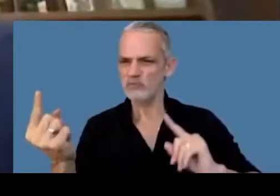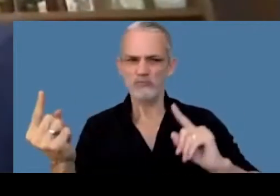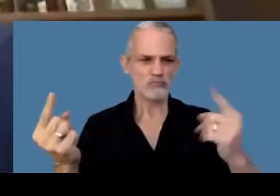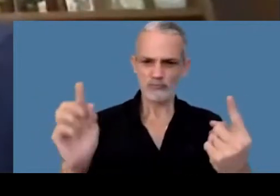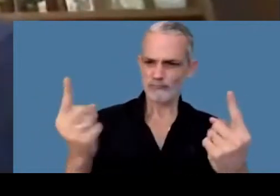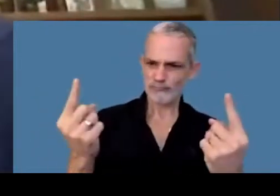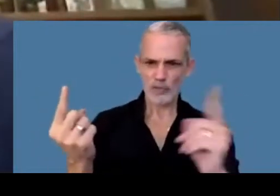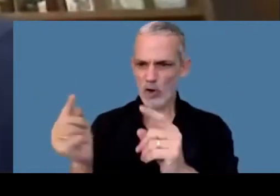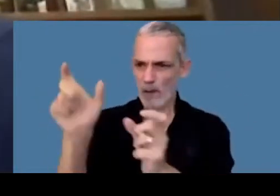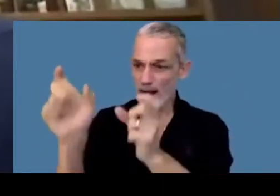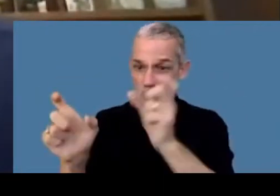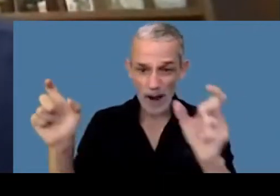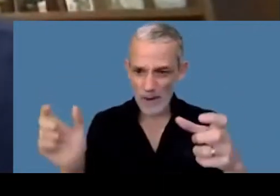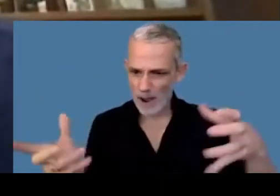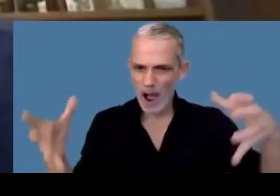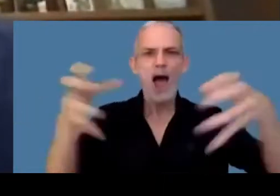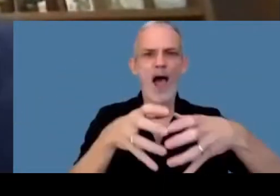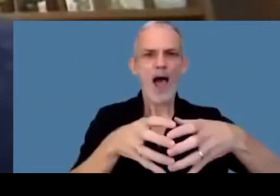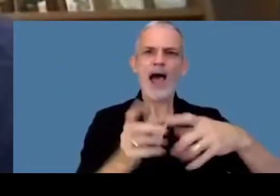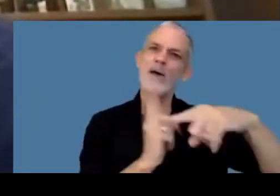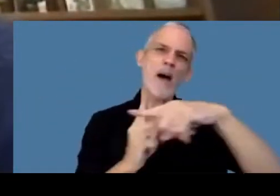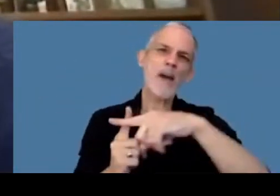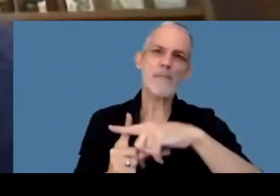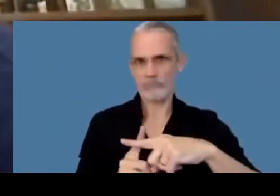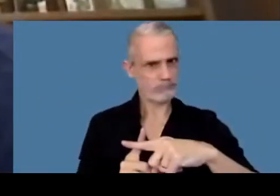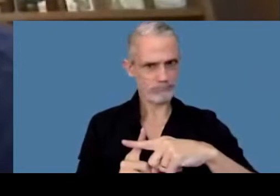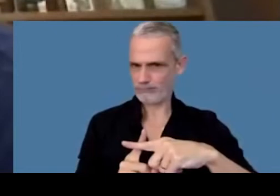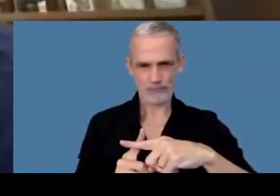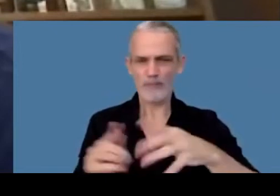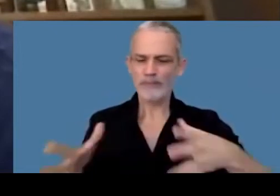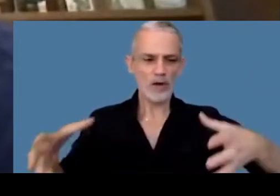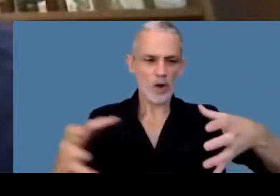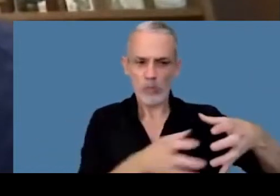así. Lo colectivo es una entidad diferenciada